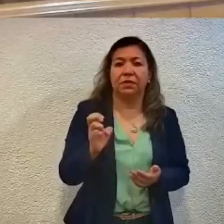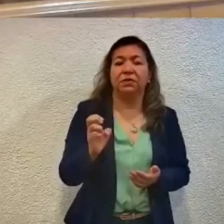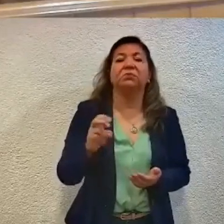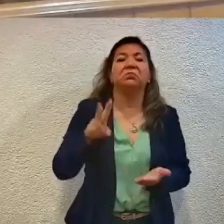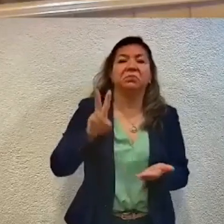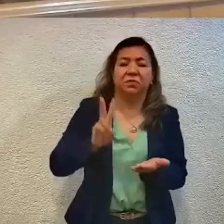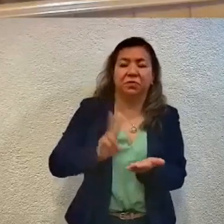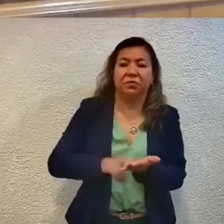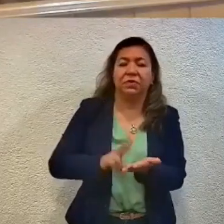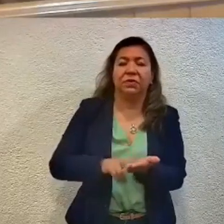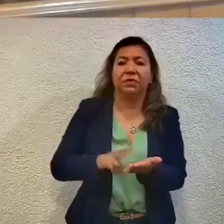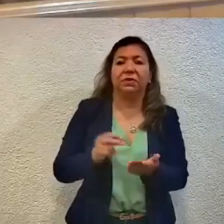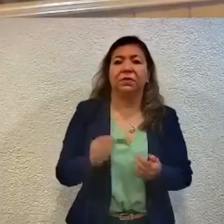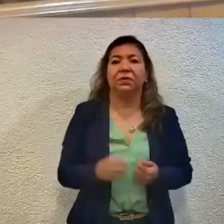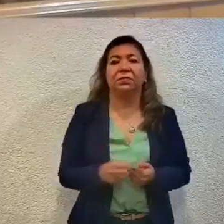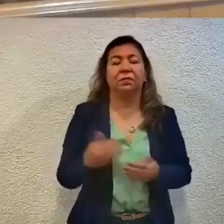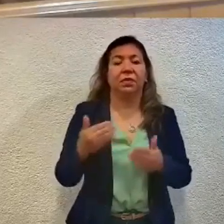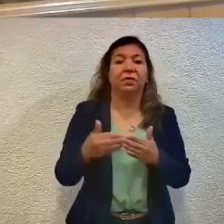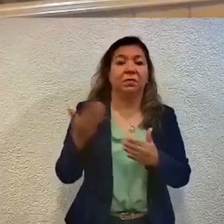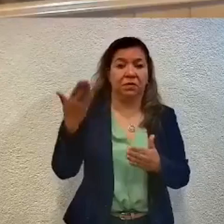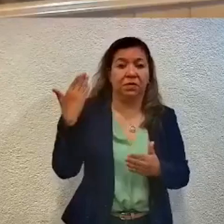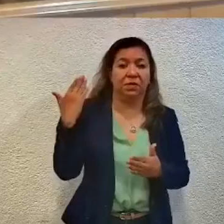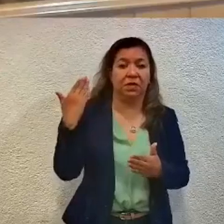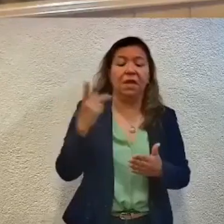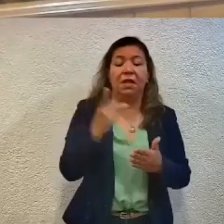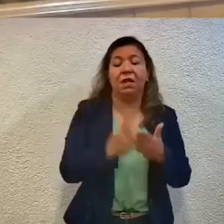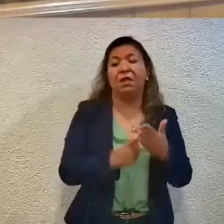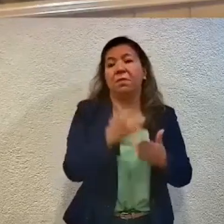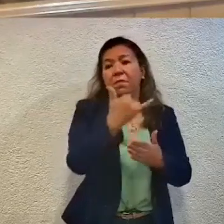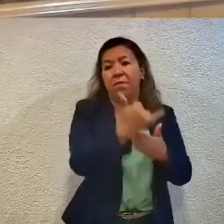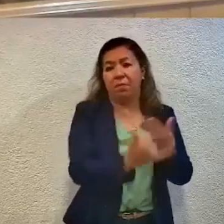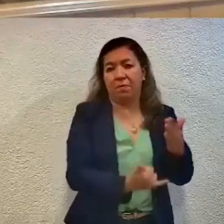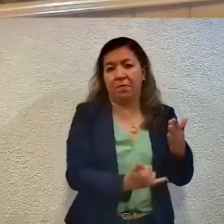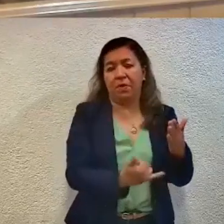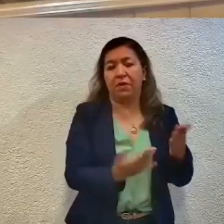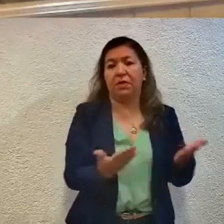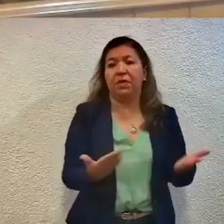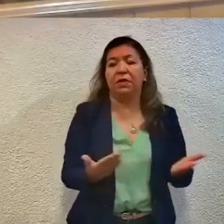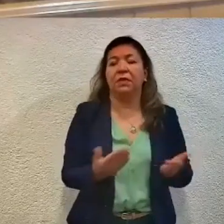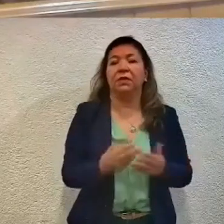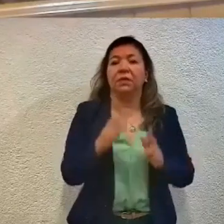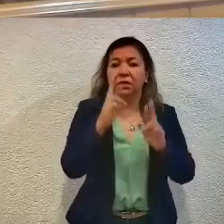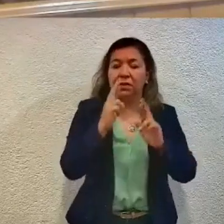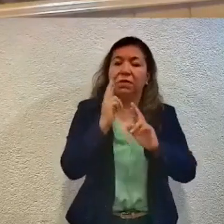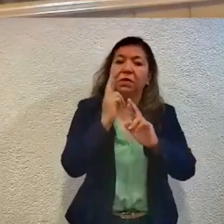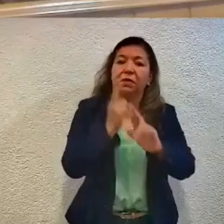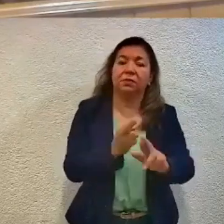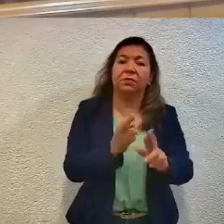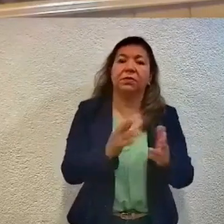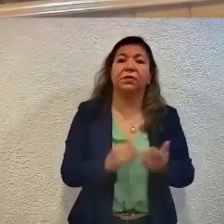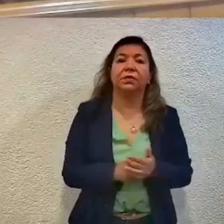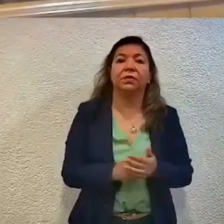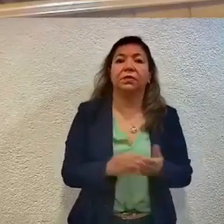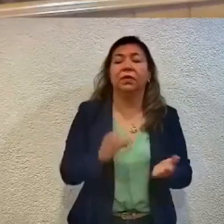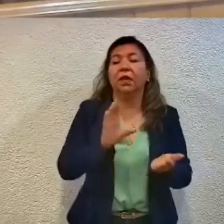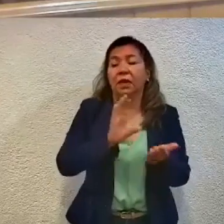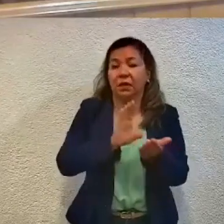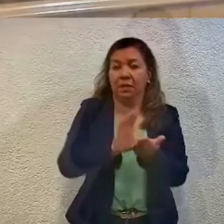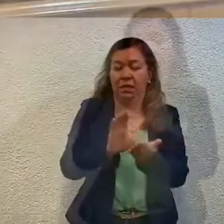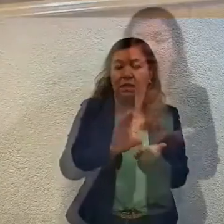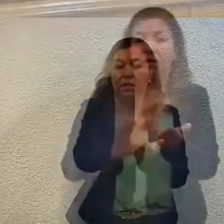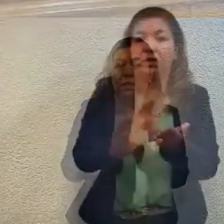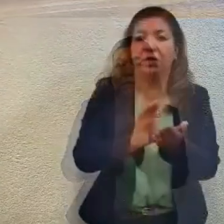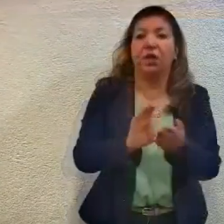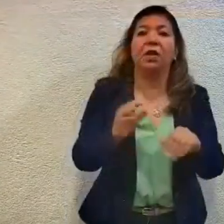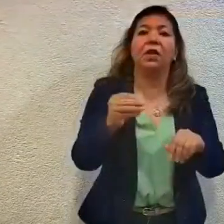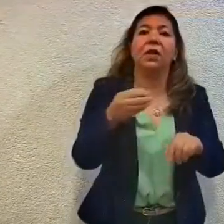conservación de los actos válidamente celebrados. Por lo anterior, el proyecto propone los siguientes puntos resolutivos. Primero,